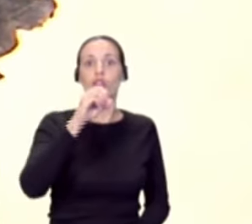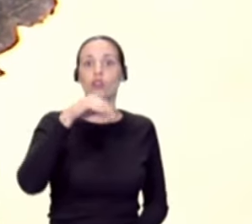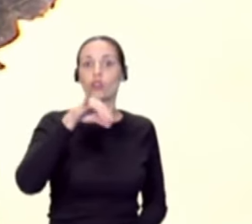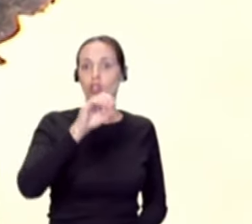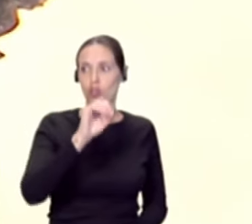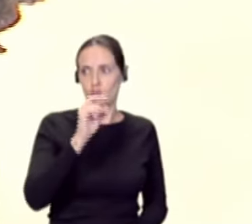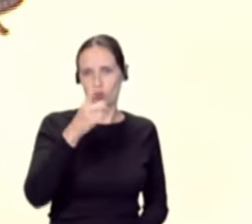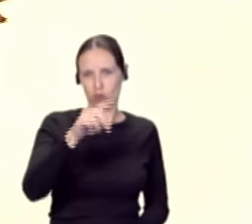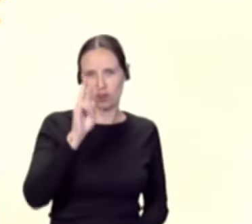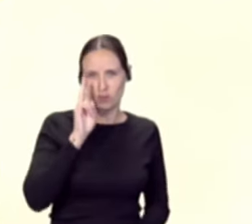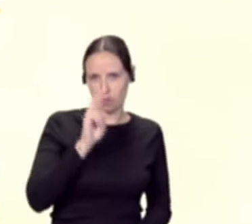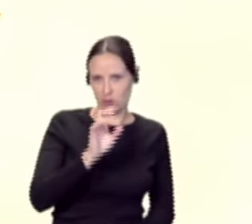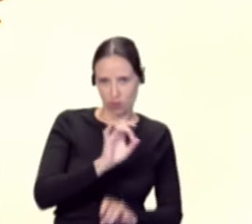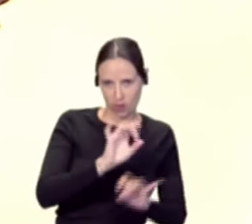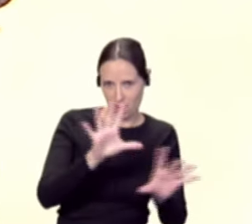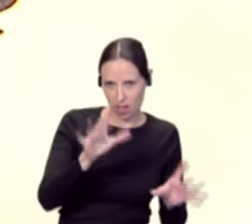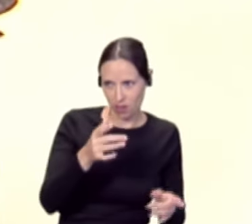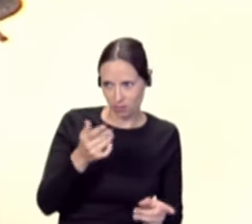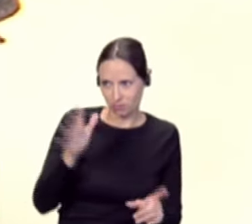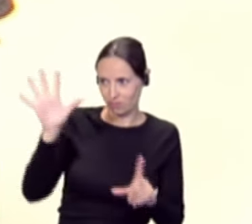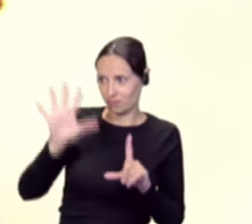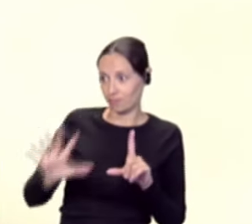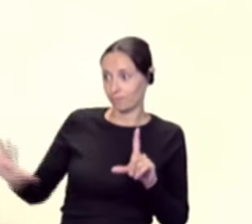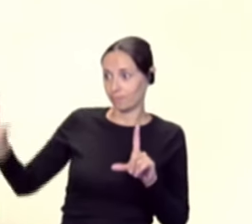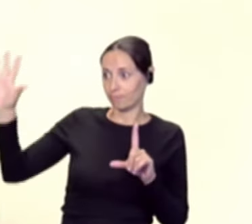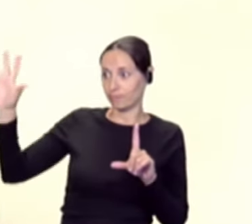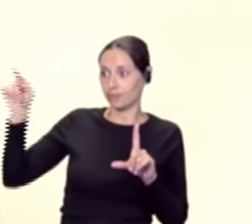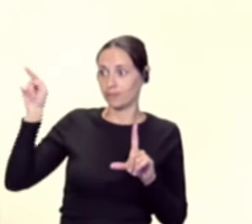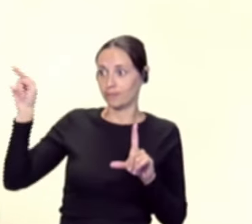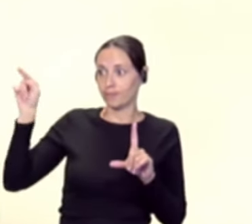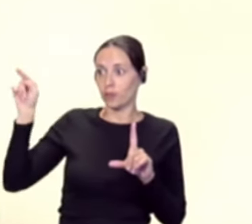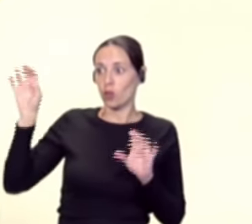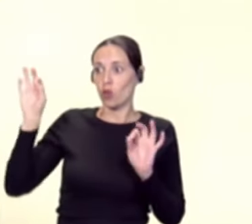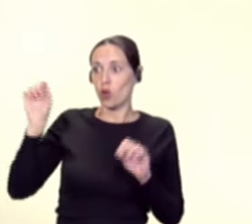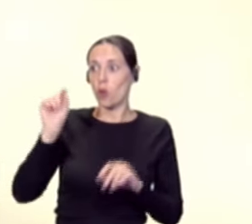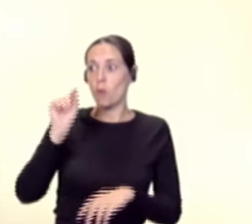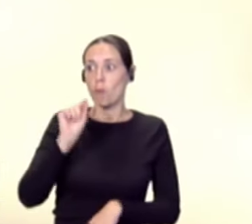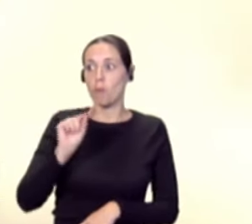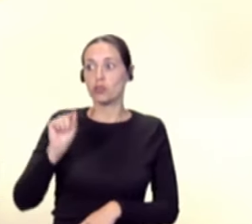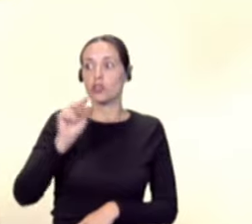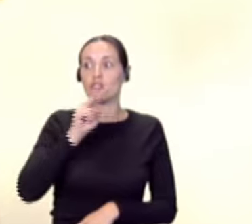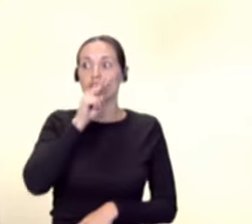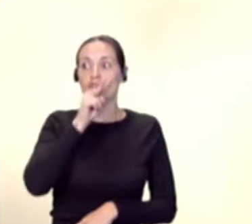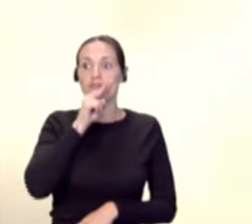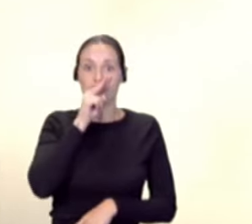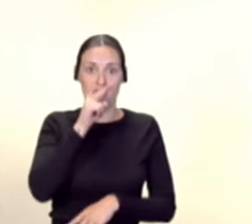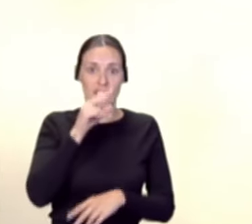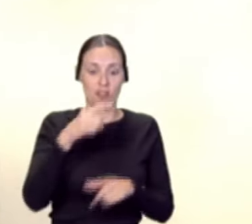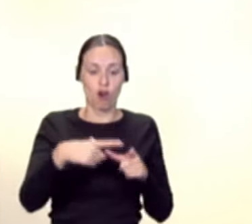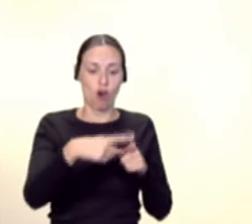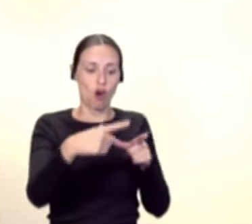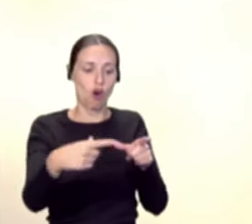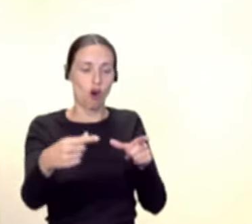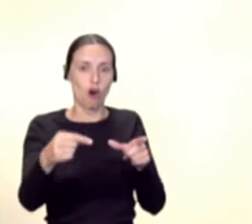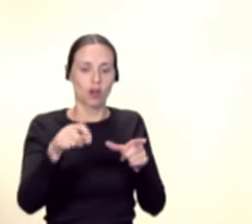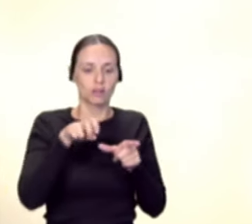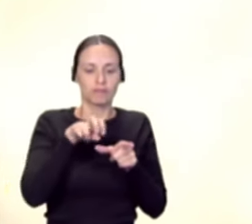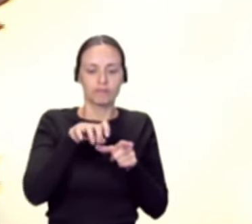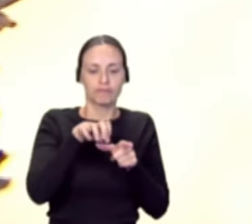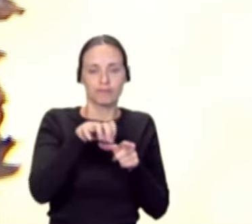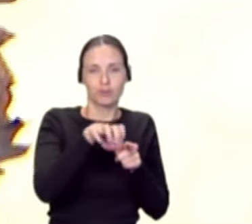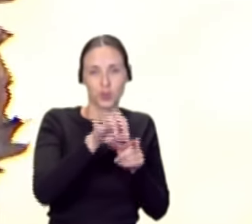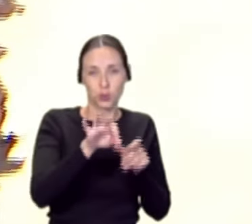creo que lo están viendo con claridad, es ese mosquito verde que está sobre una hoja, bueno, una hoja de vid en estos cultivos del